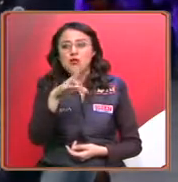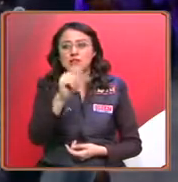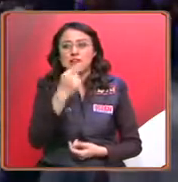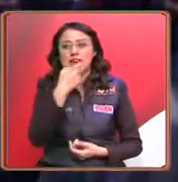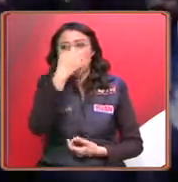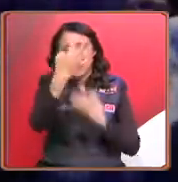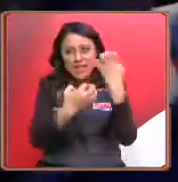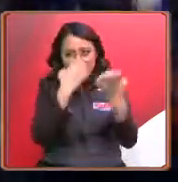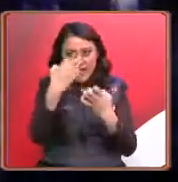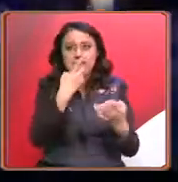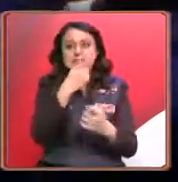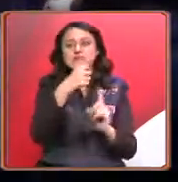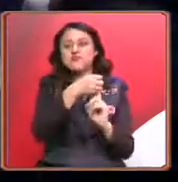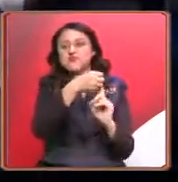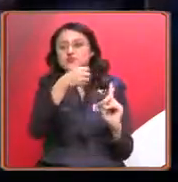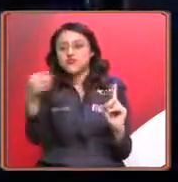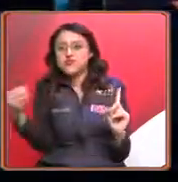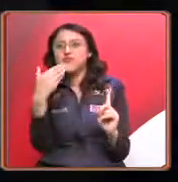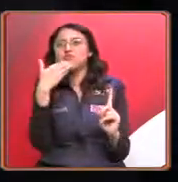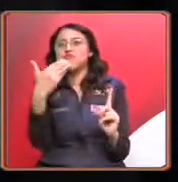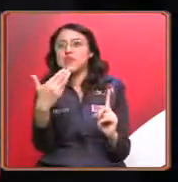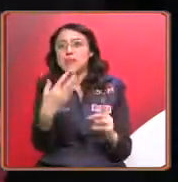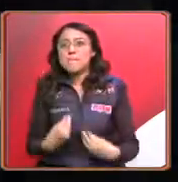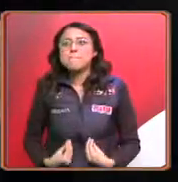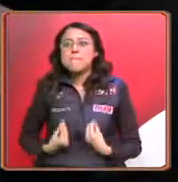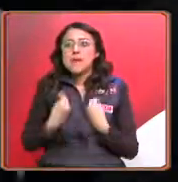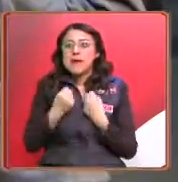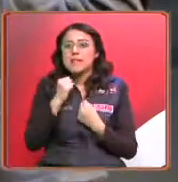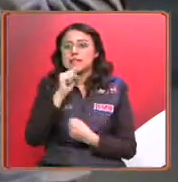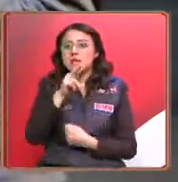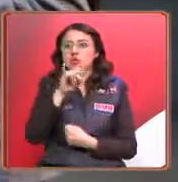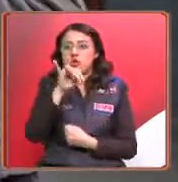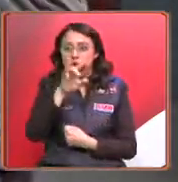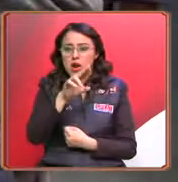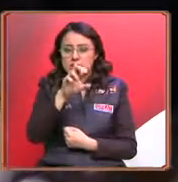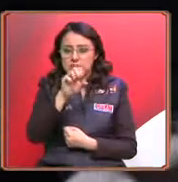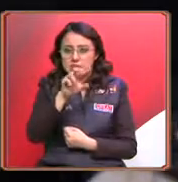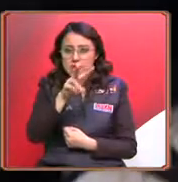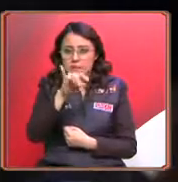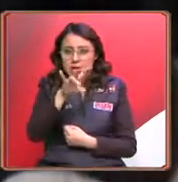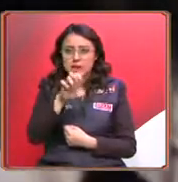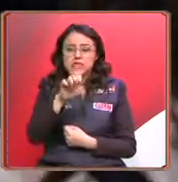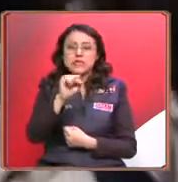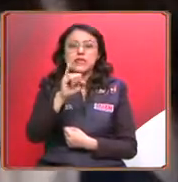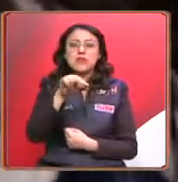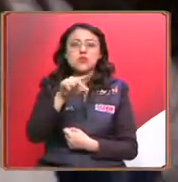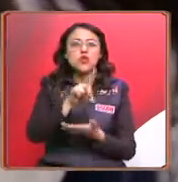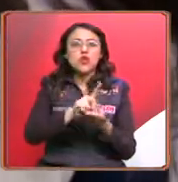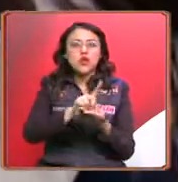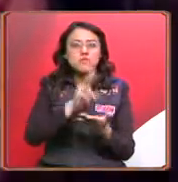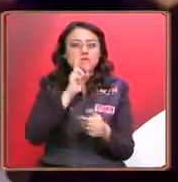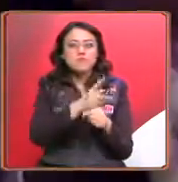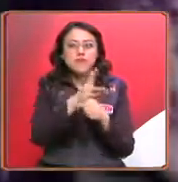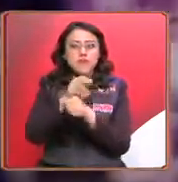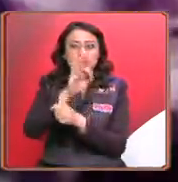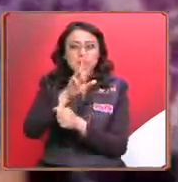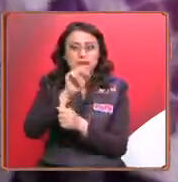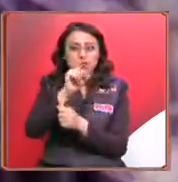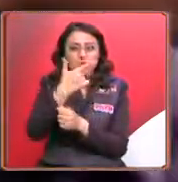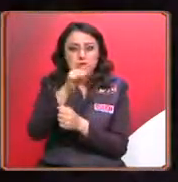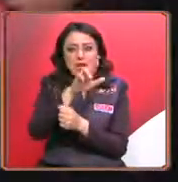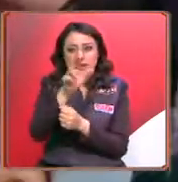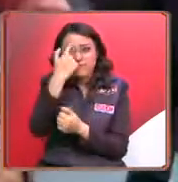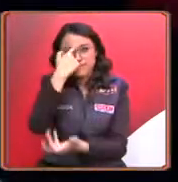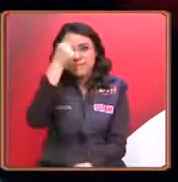Con esta legendaria frase es como termina el último evento del 2018 de la gira Vive Sin Drogas. Son imágenes de Fernando Guerrero, para